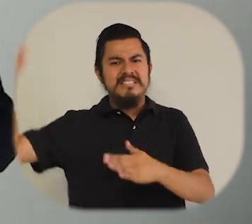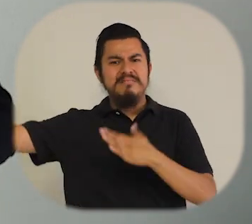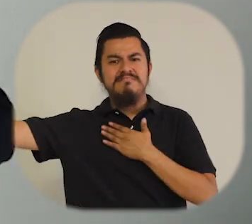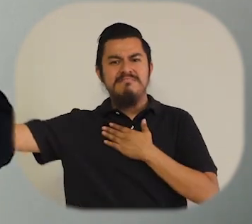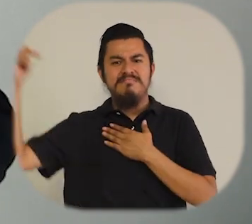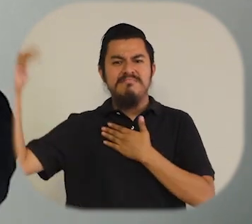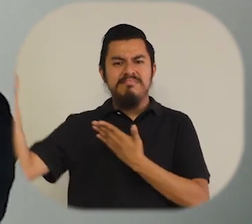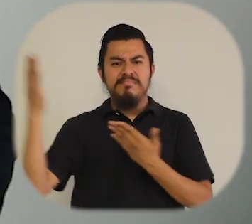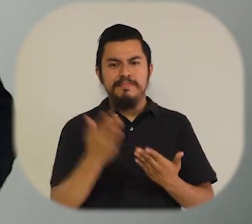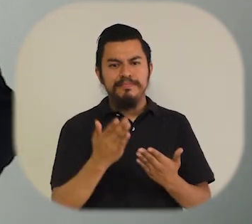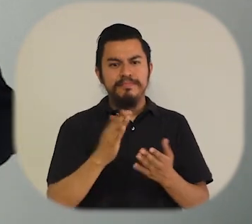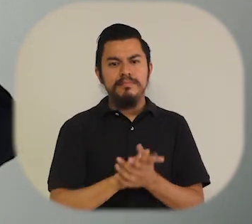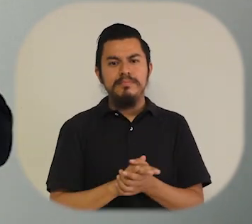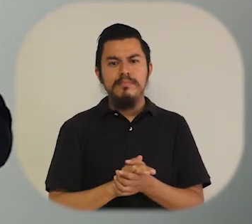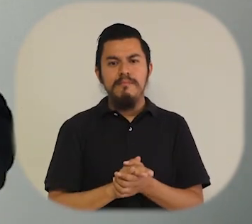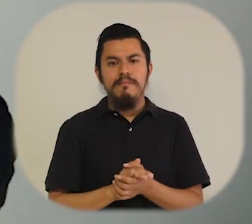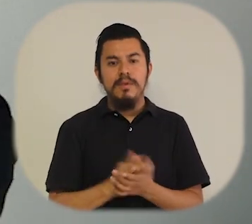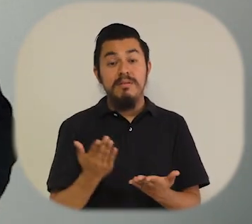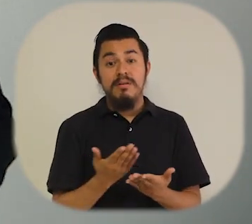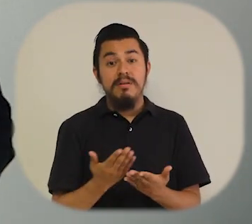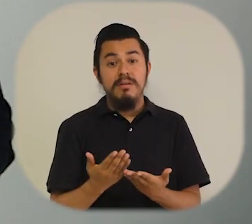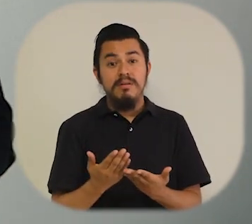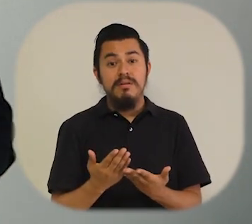de que la promesa haya sido dada